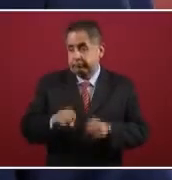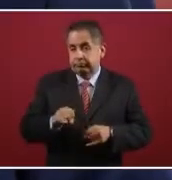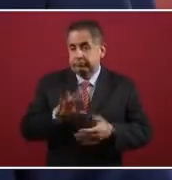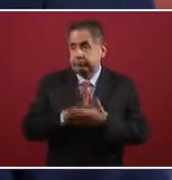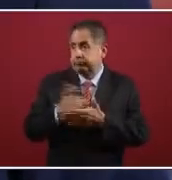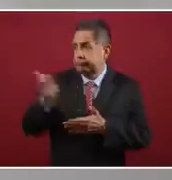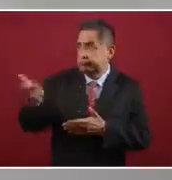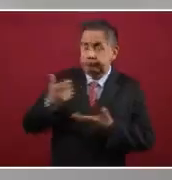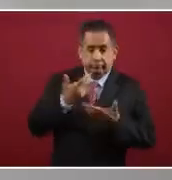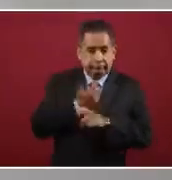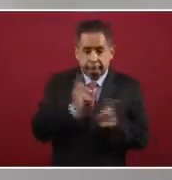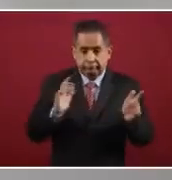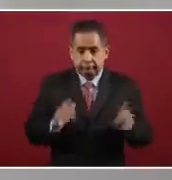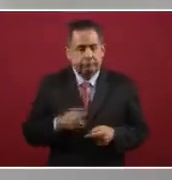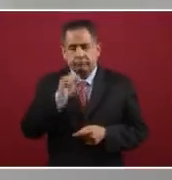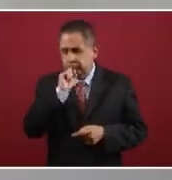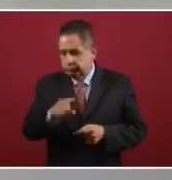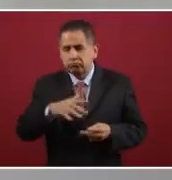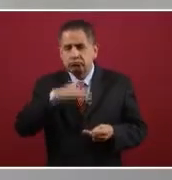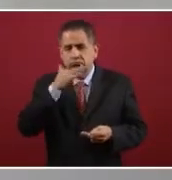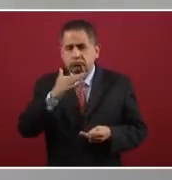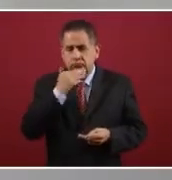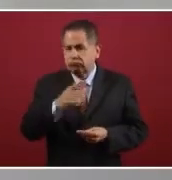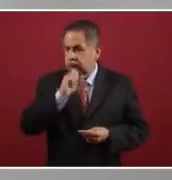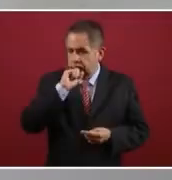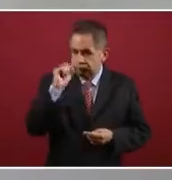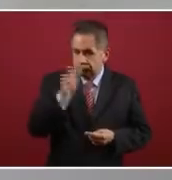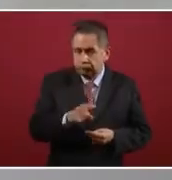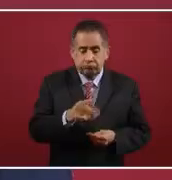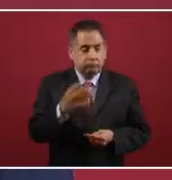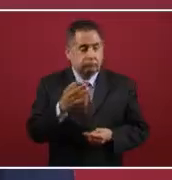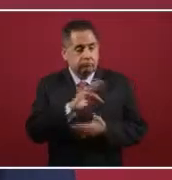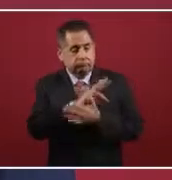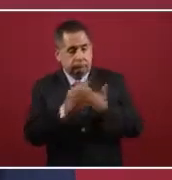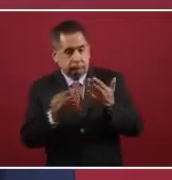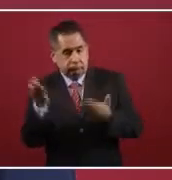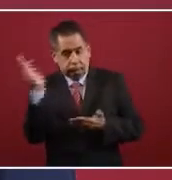corrupción, pues que sea también delito grave la falsificación de